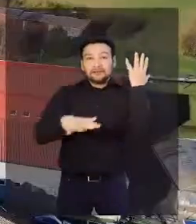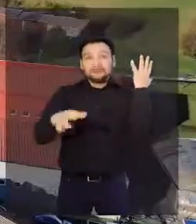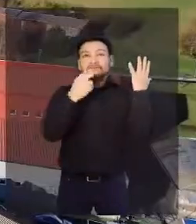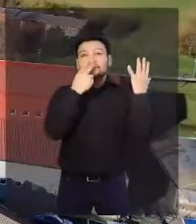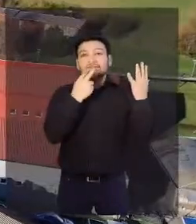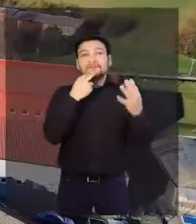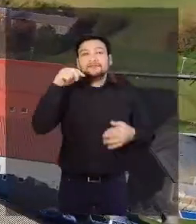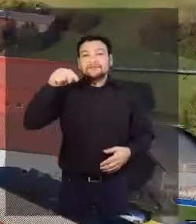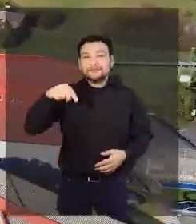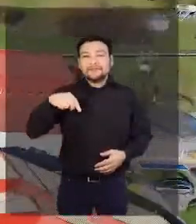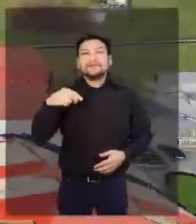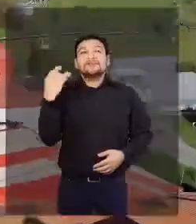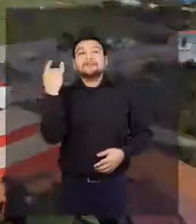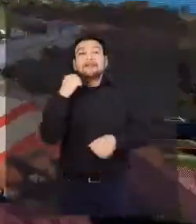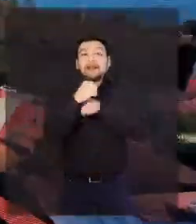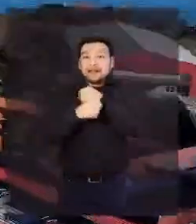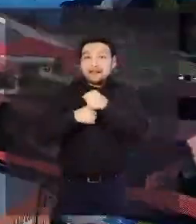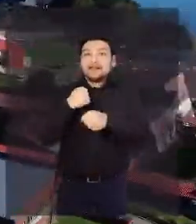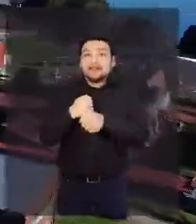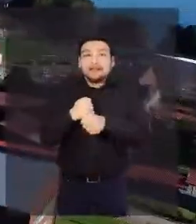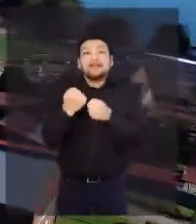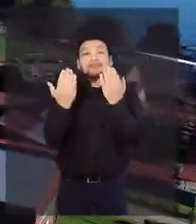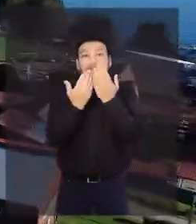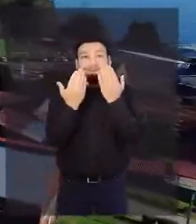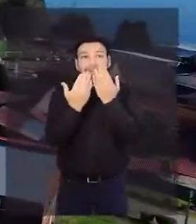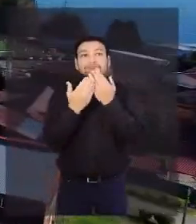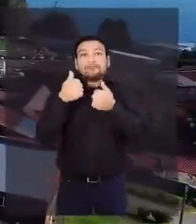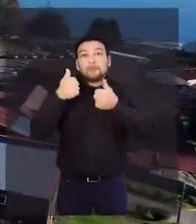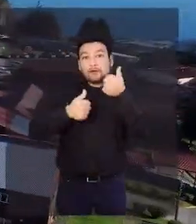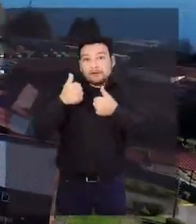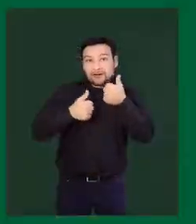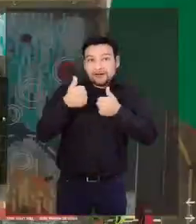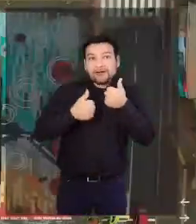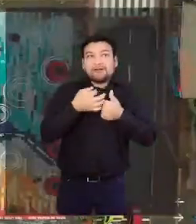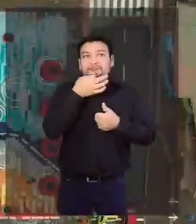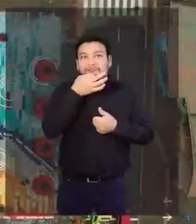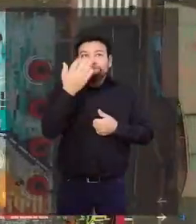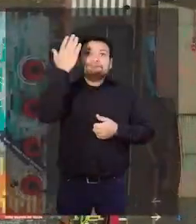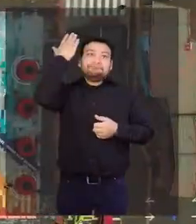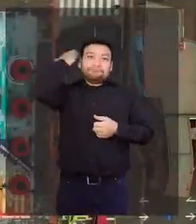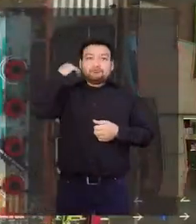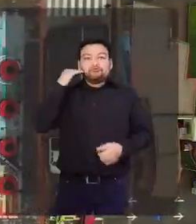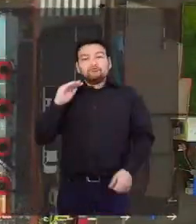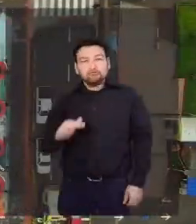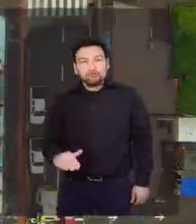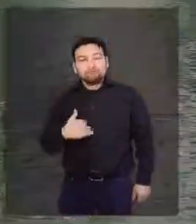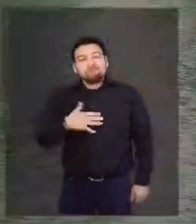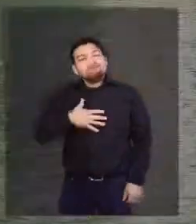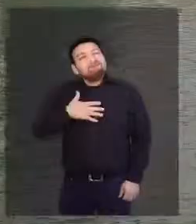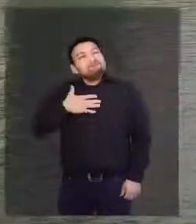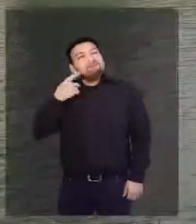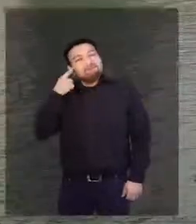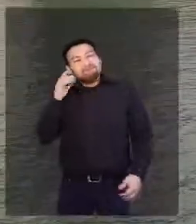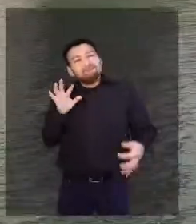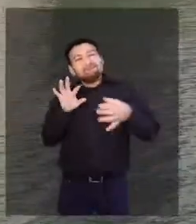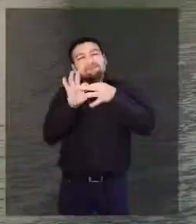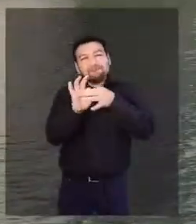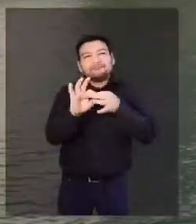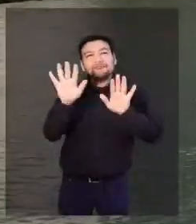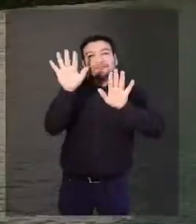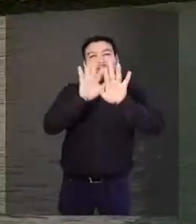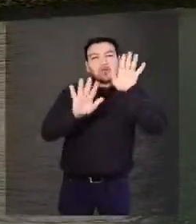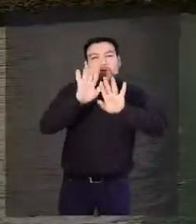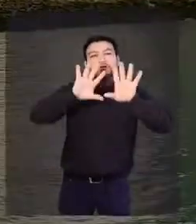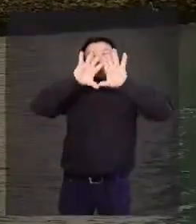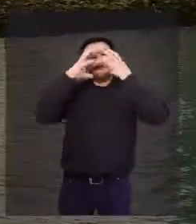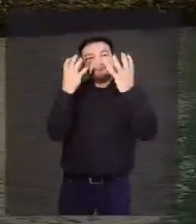las instituciones educativas más destacadas del país. El notable crecimiento de la ciudad de Puerto Montt y la